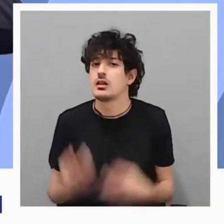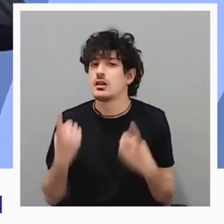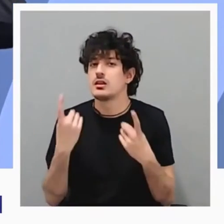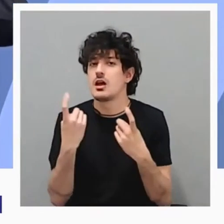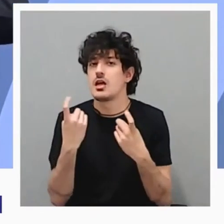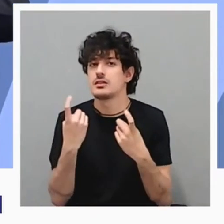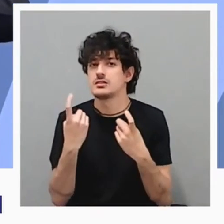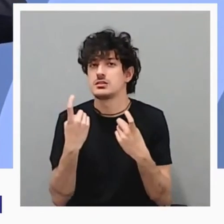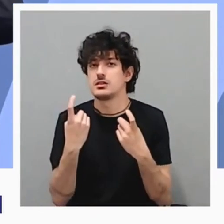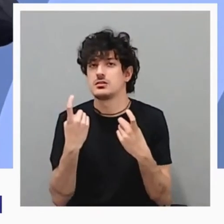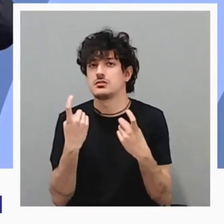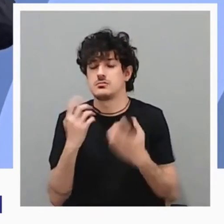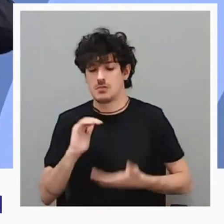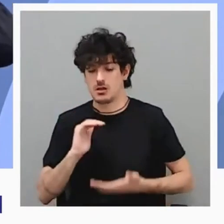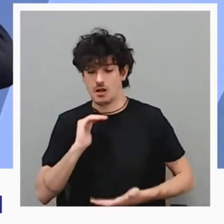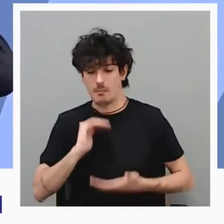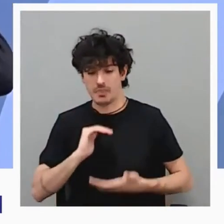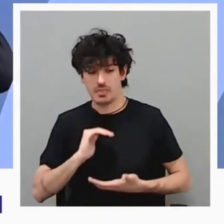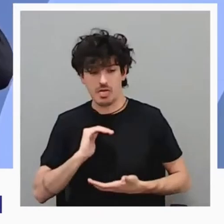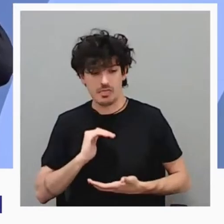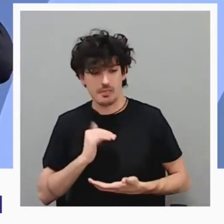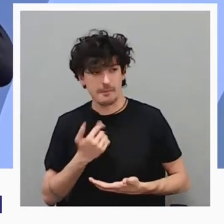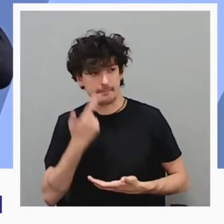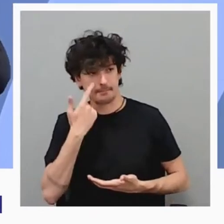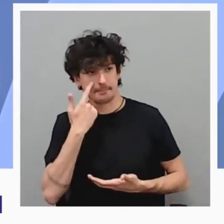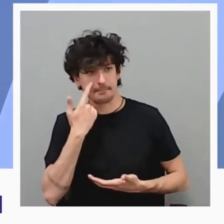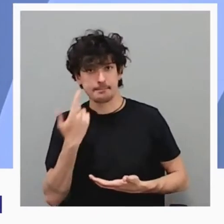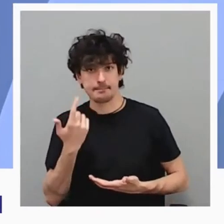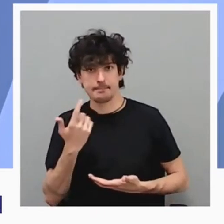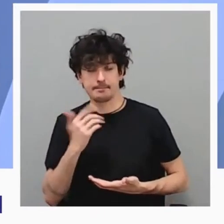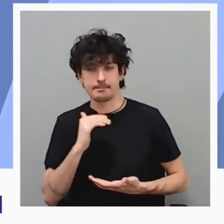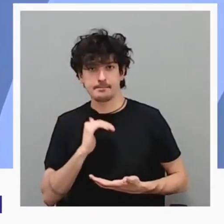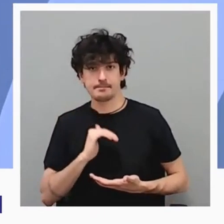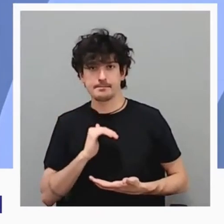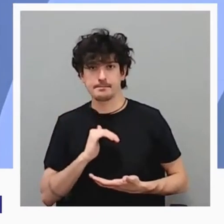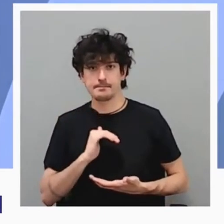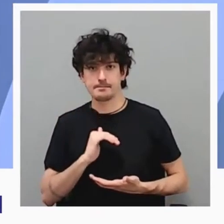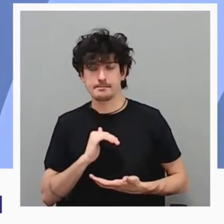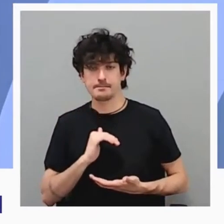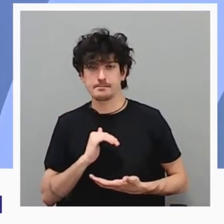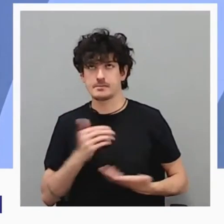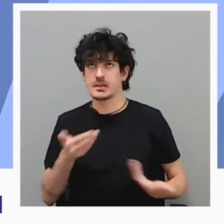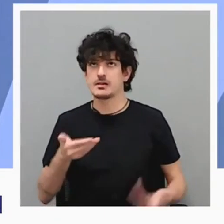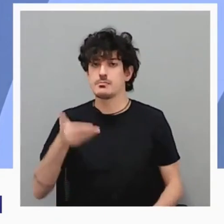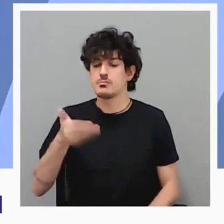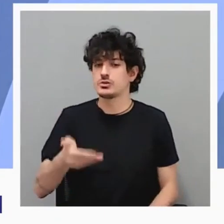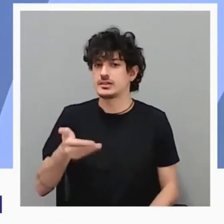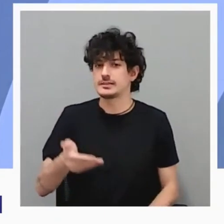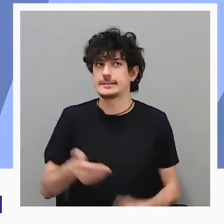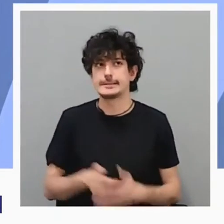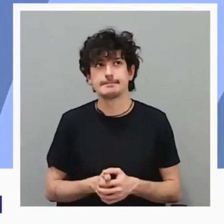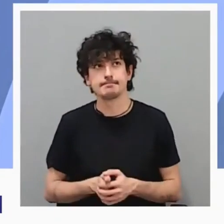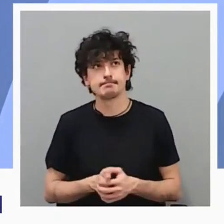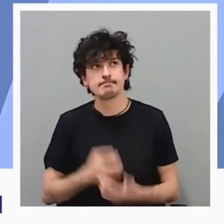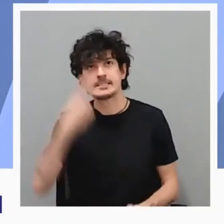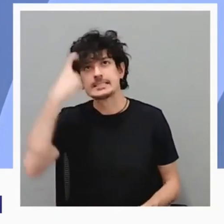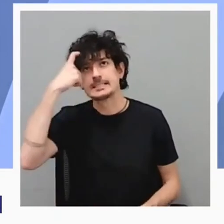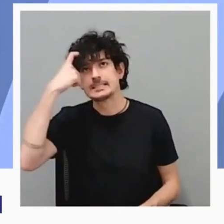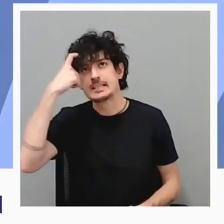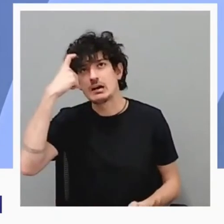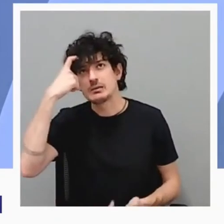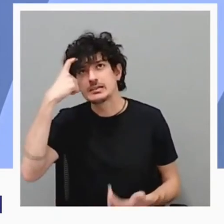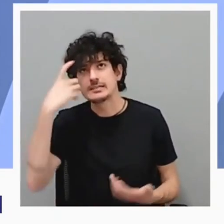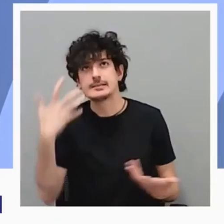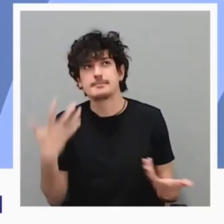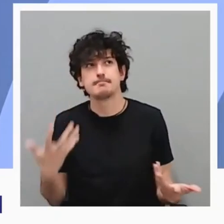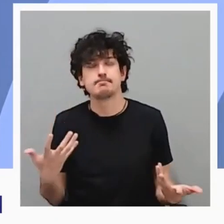capaz de enganchar. Es muy importante el saber poner en